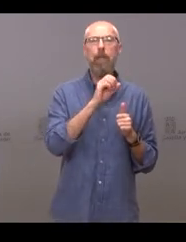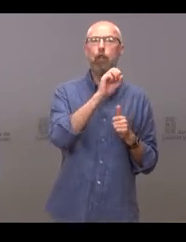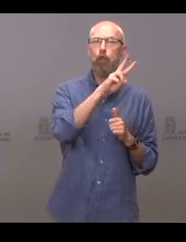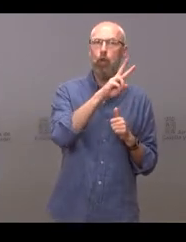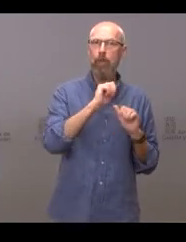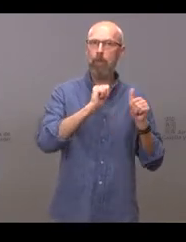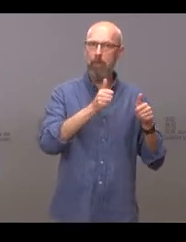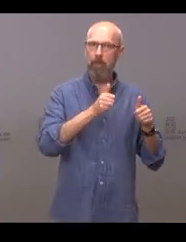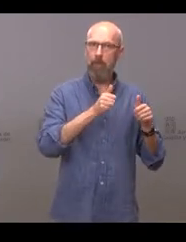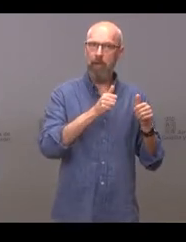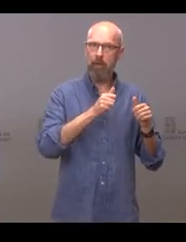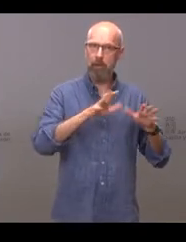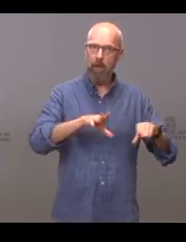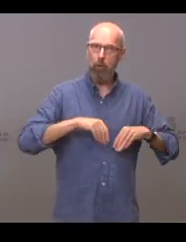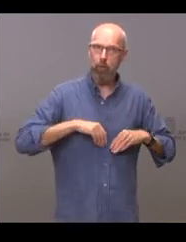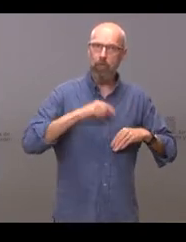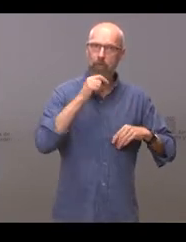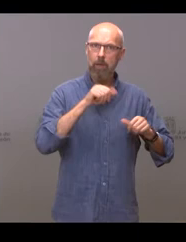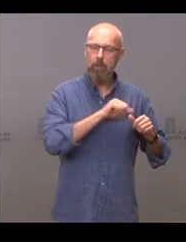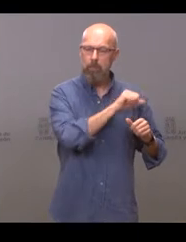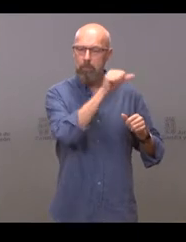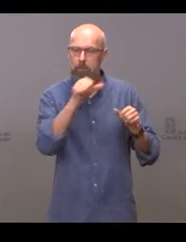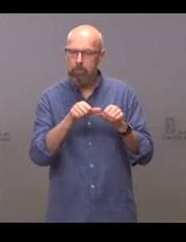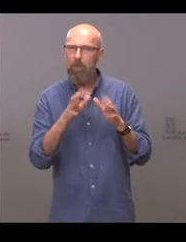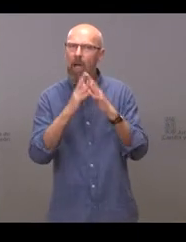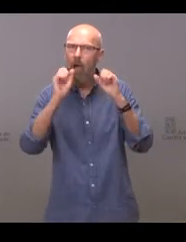los acuerdos qué más ha demostrado